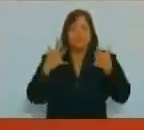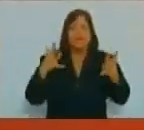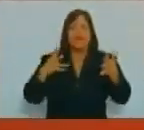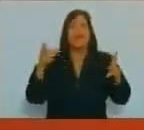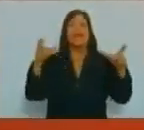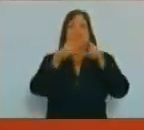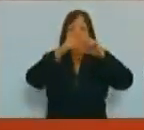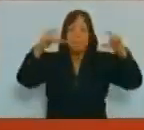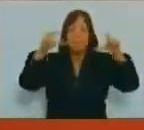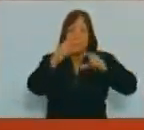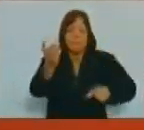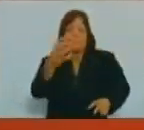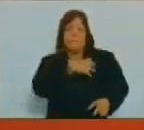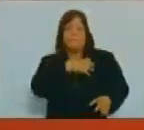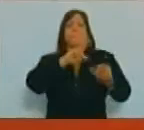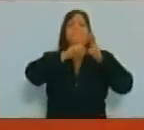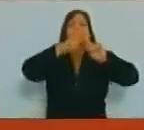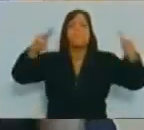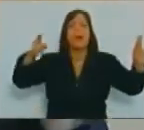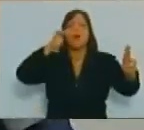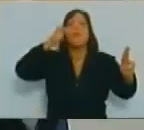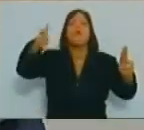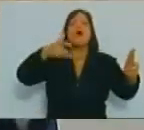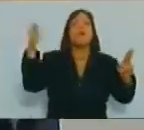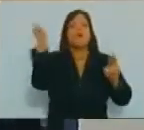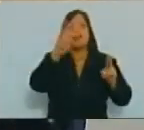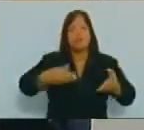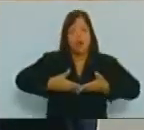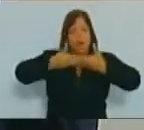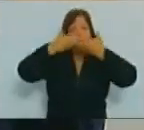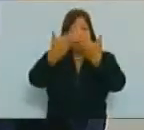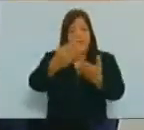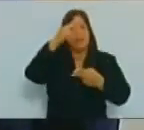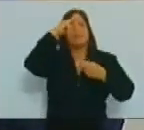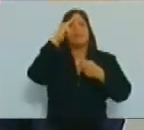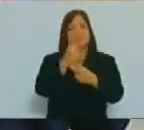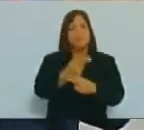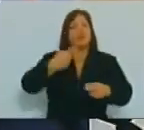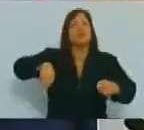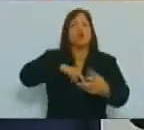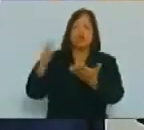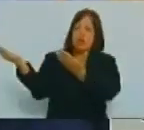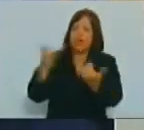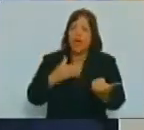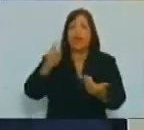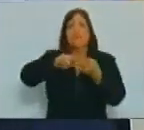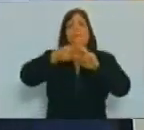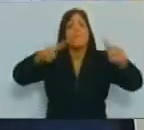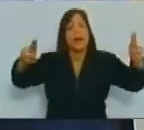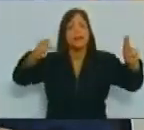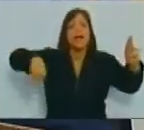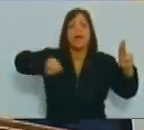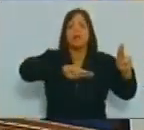estas condecoraciones pero el amor por amor